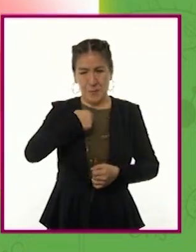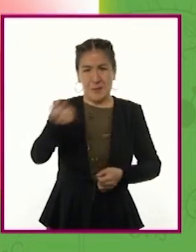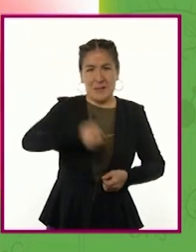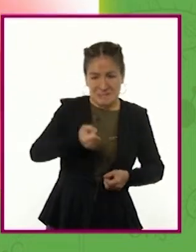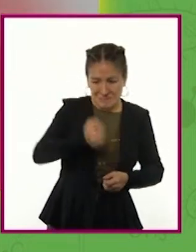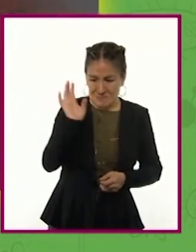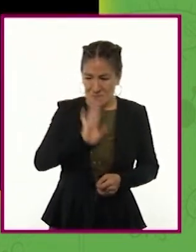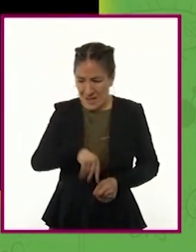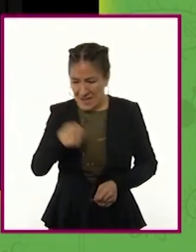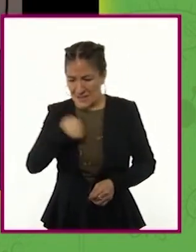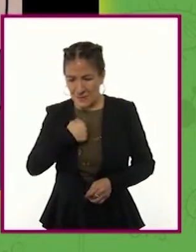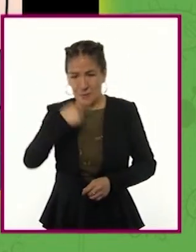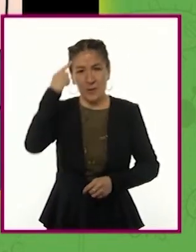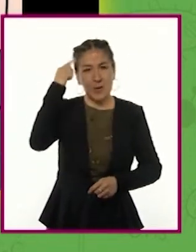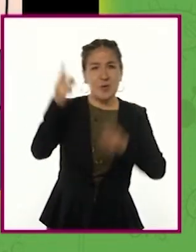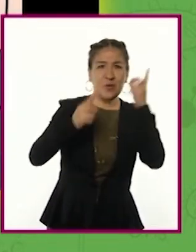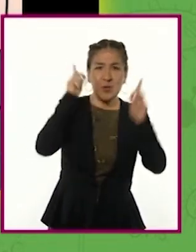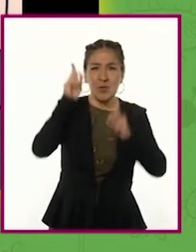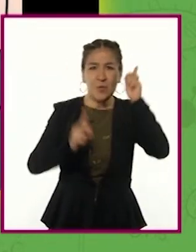más dudas.